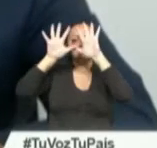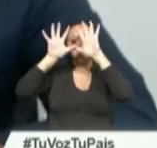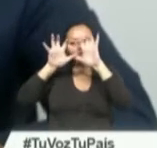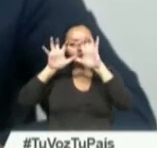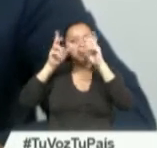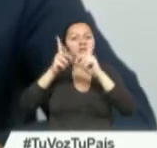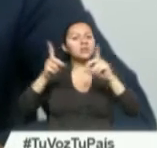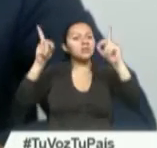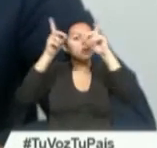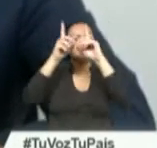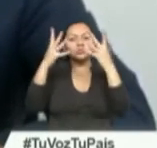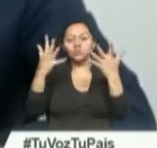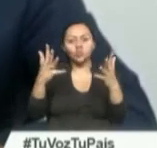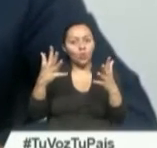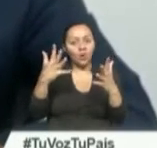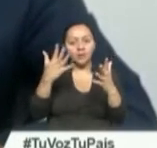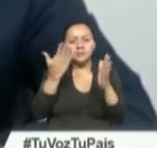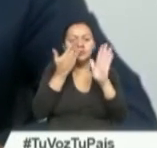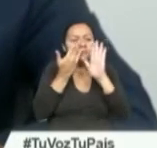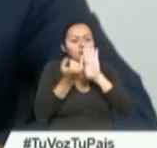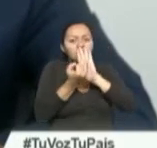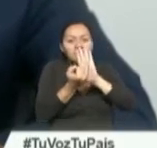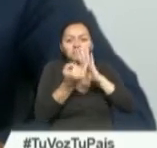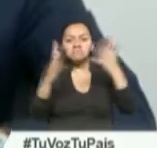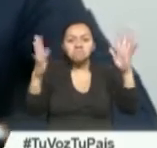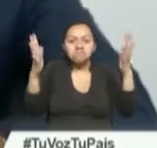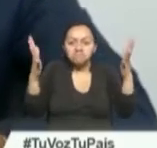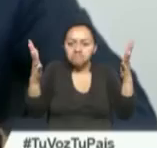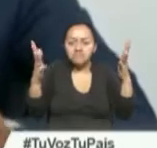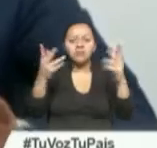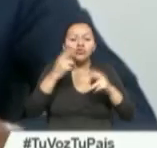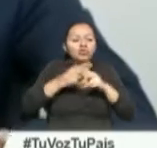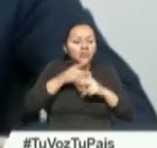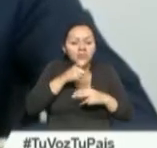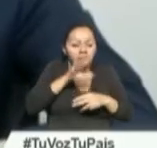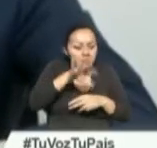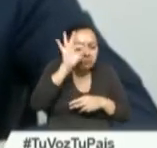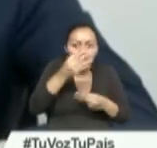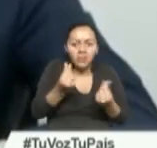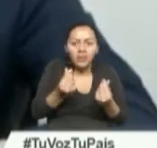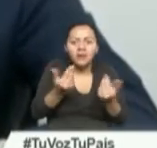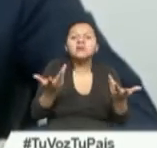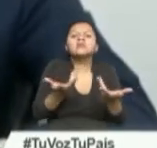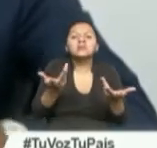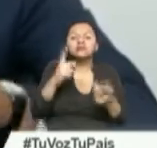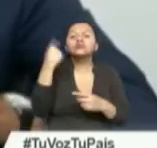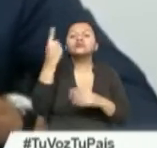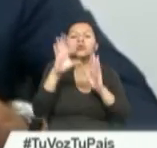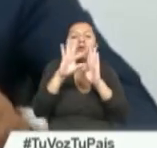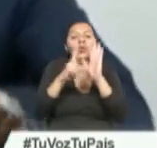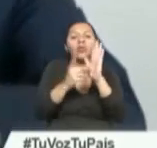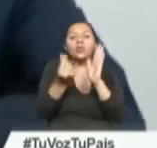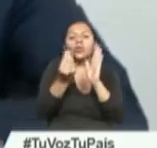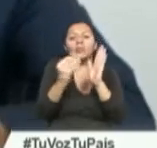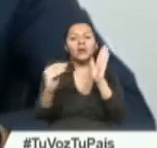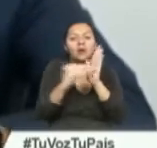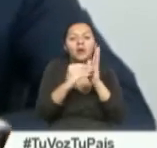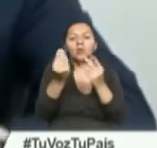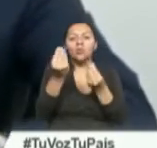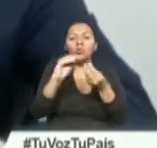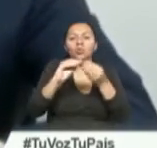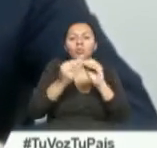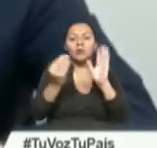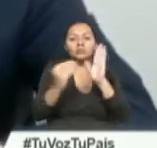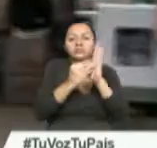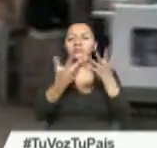datos, nombres de los verdaderos titulares de cuentas y toda la información de las operaciones financieras que en ellos o a través de ellos